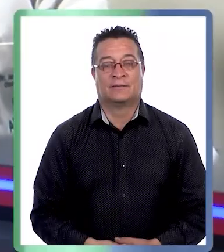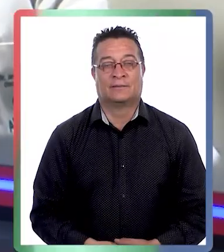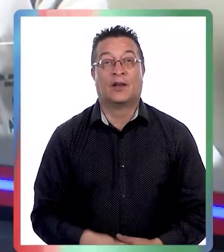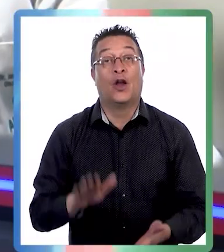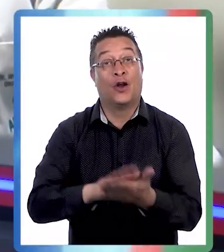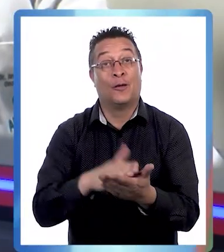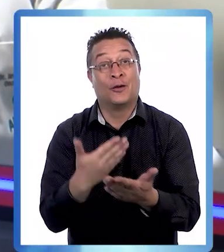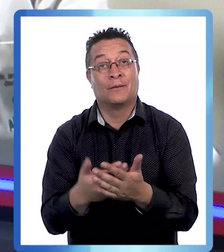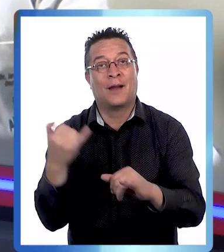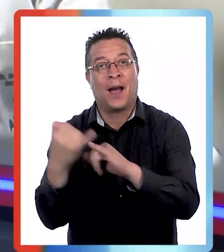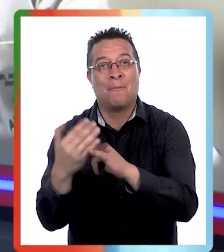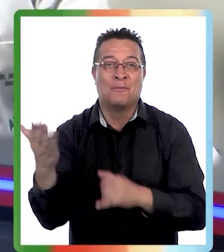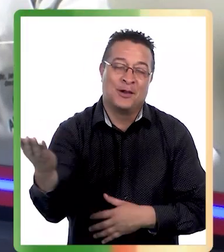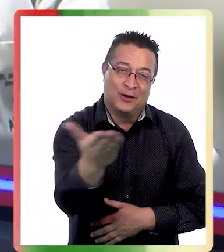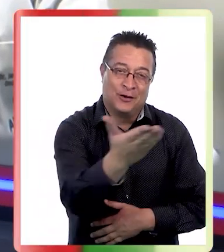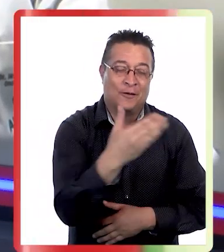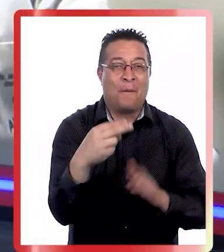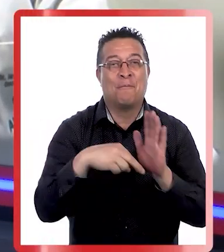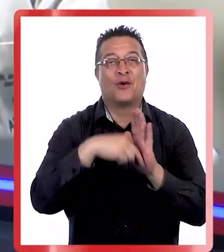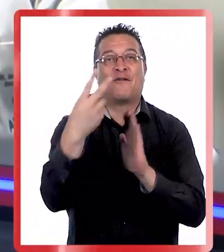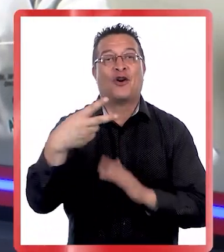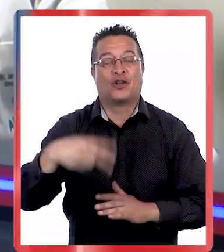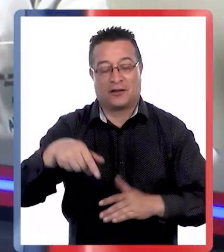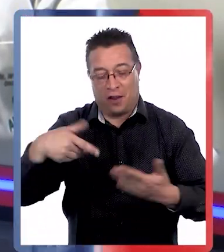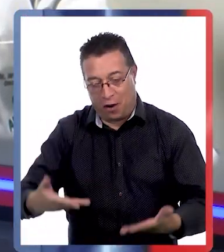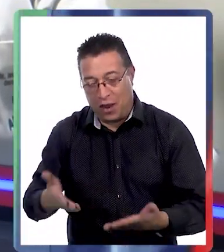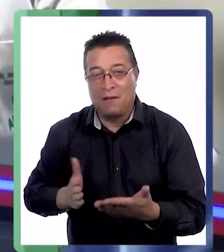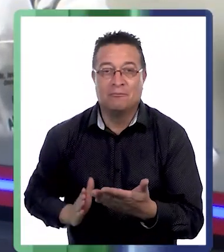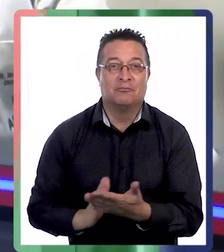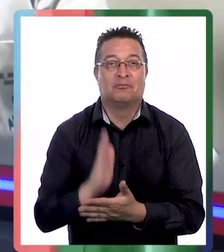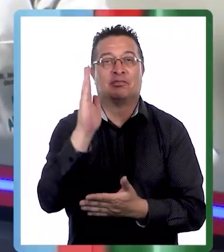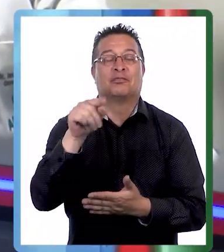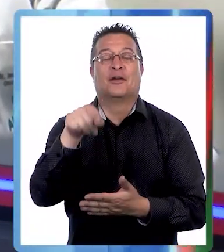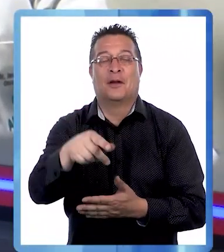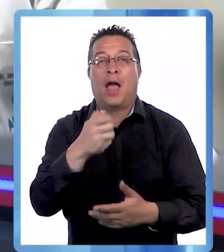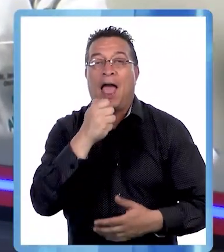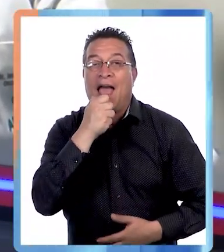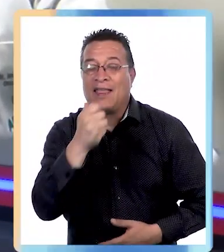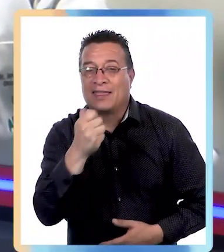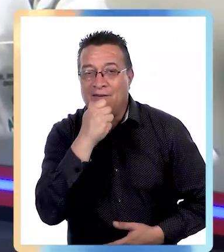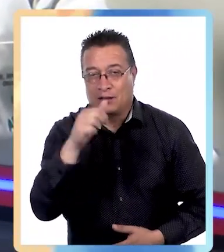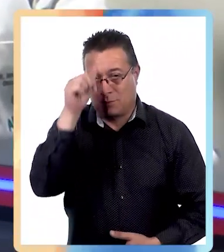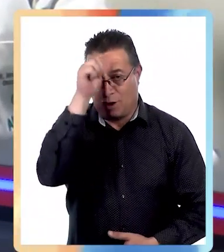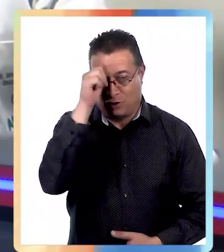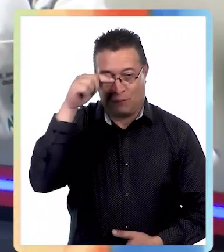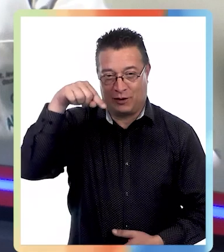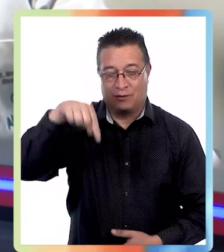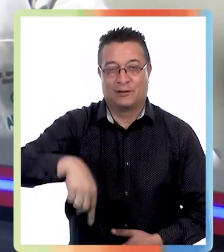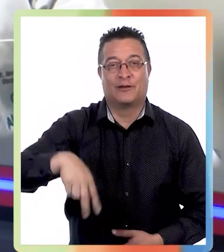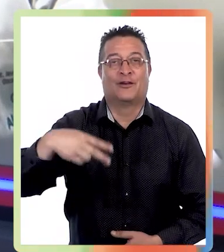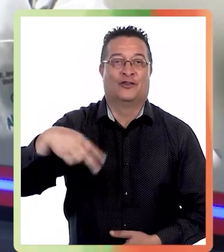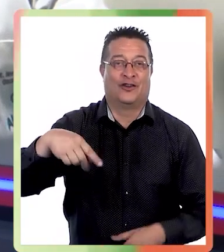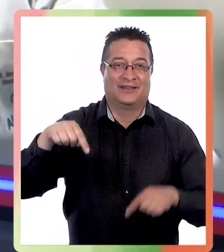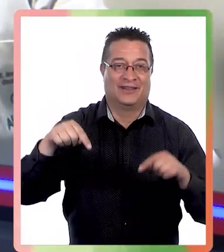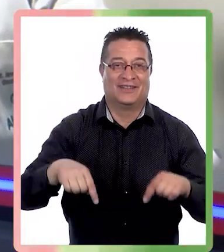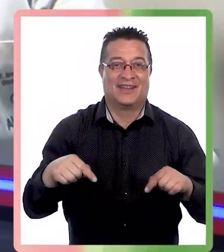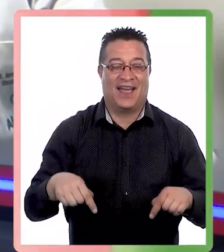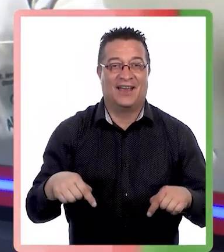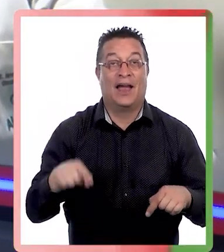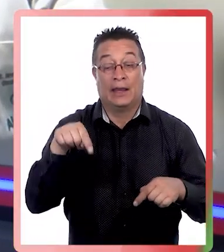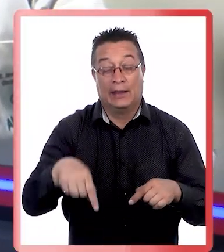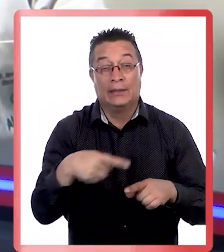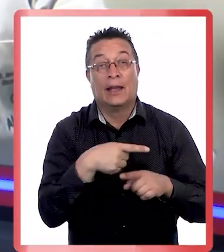¿Cómo están amigos y amigas de Portavoz Noticias? Damos inicio a una nueva entrevista del día domingo aquí en nuestro noticiero. Esta